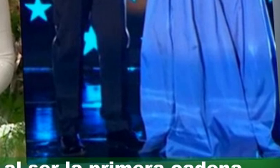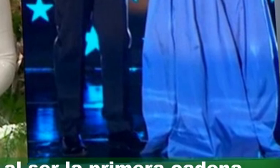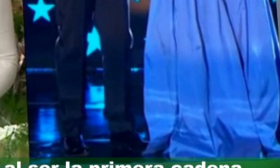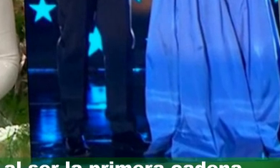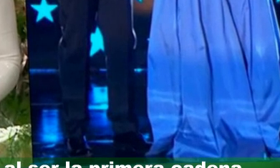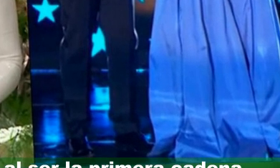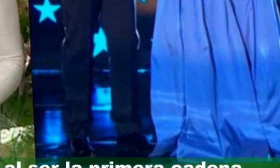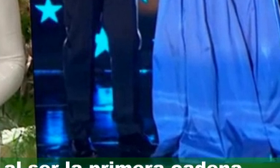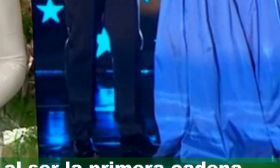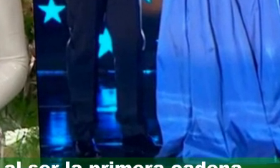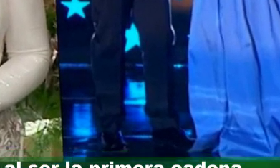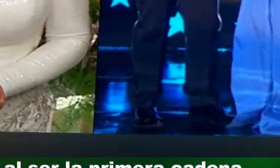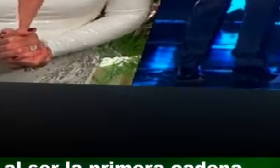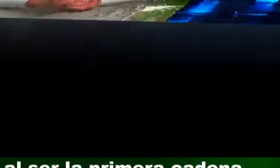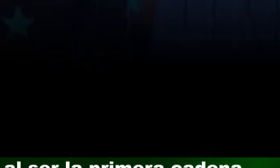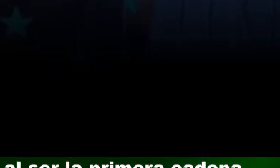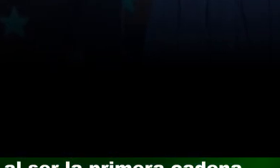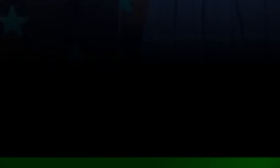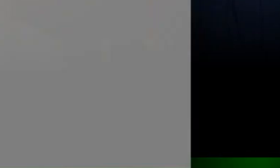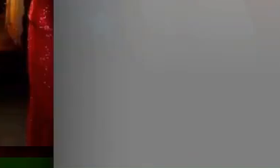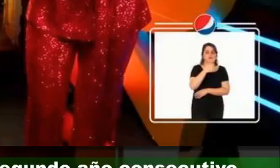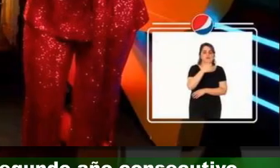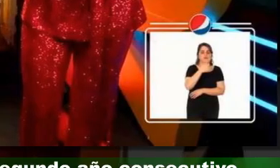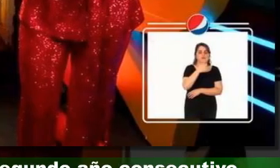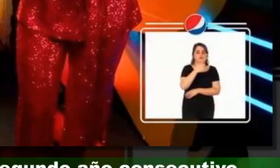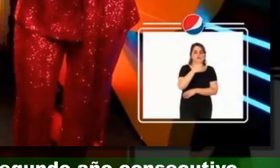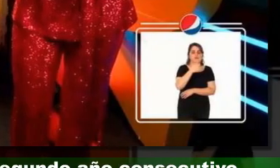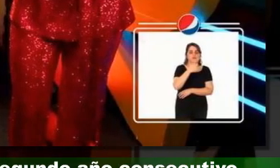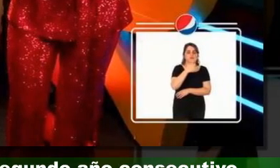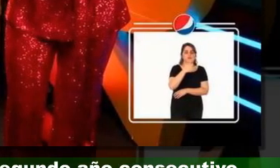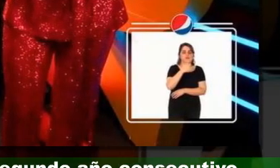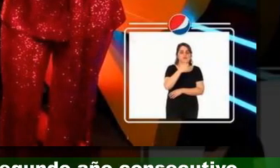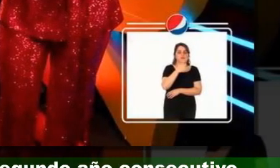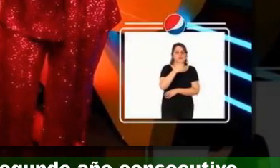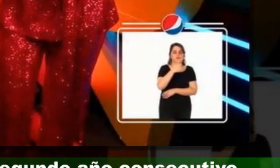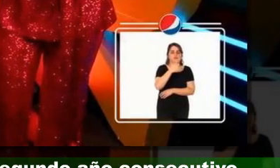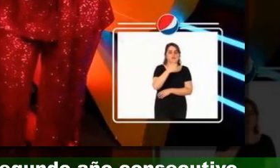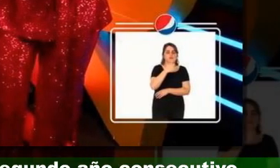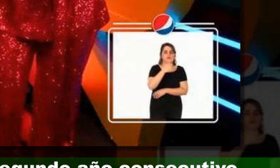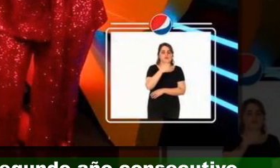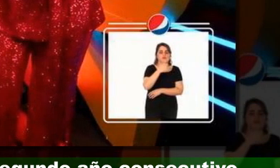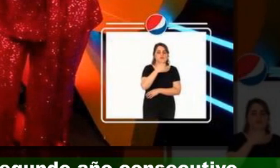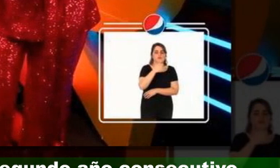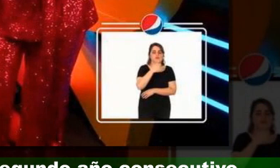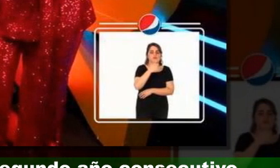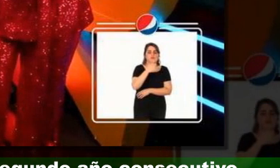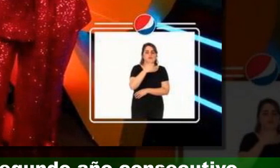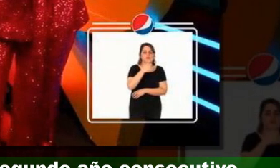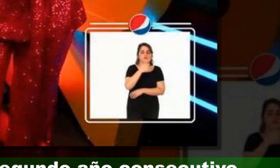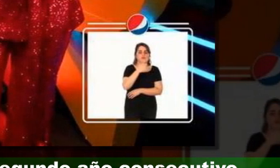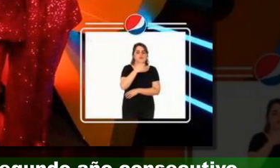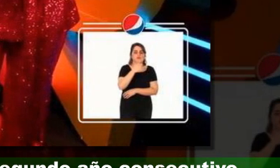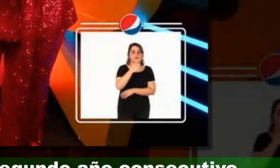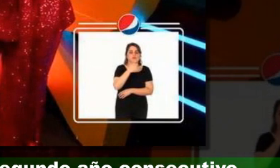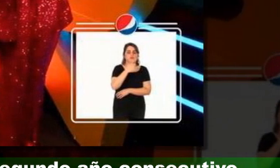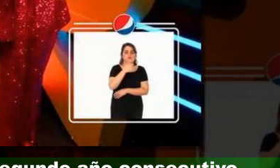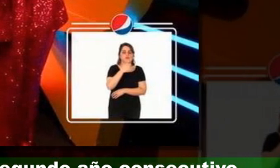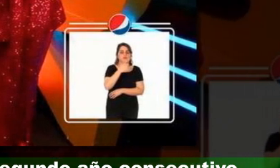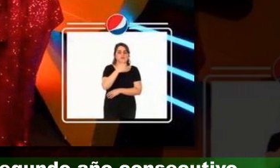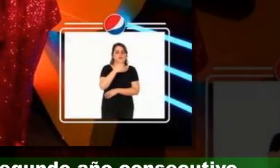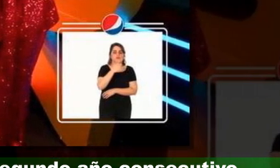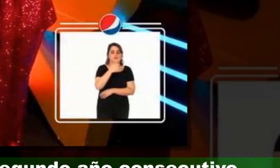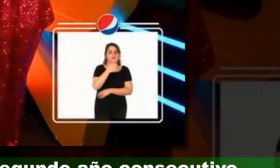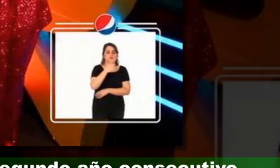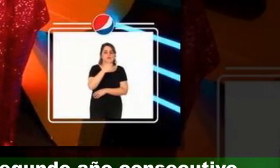española en las campanadas y las uvas este 2023 empieza de la misma forma Antena 3 lidera por